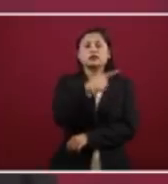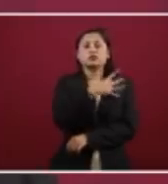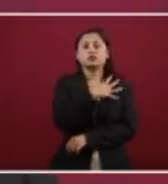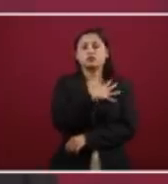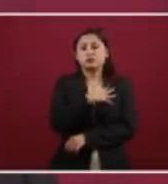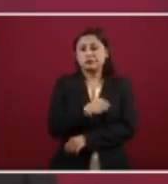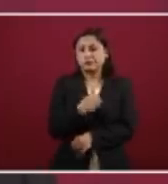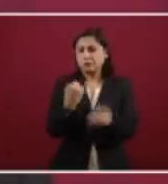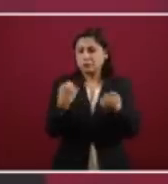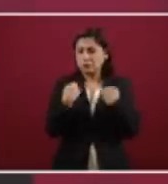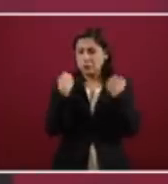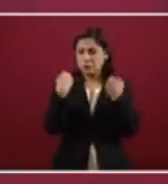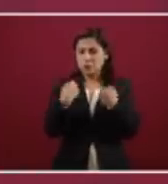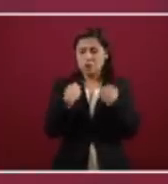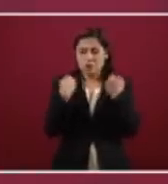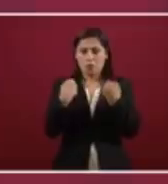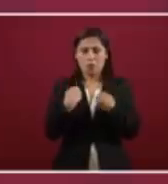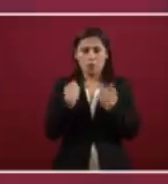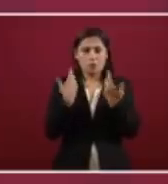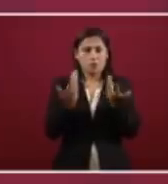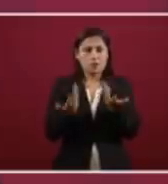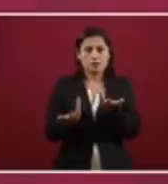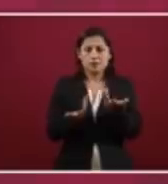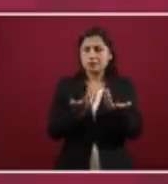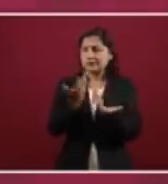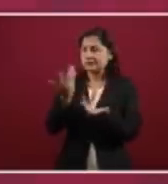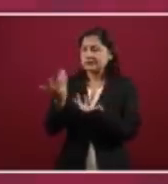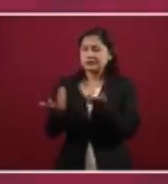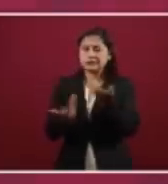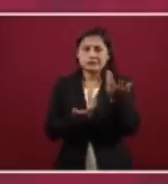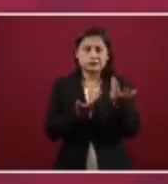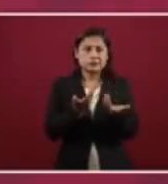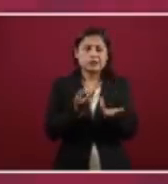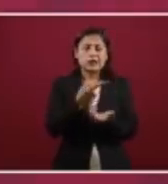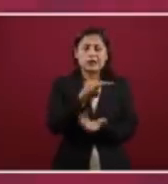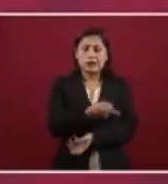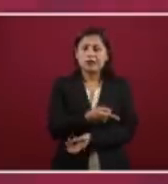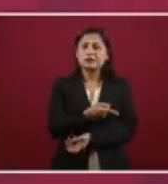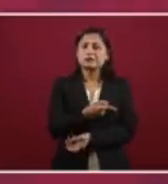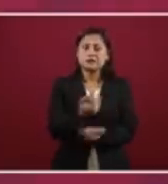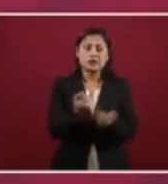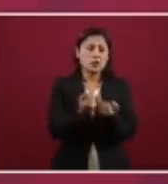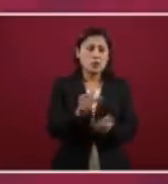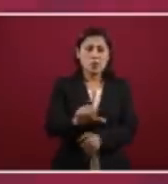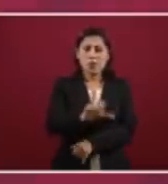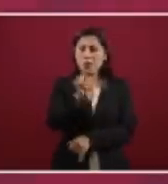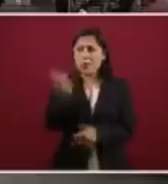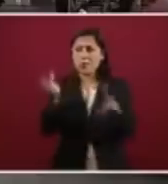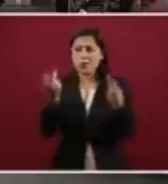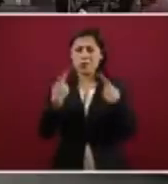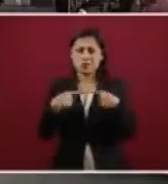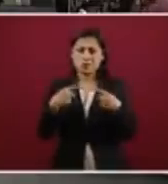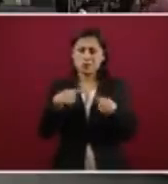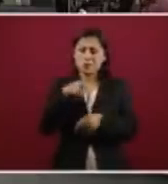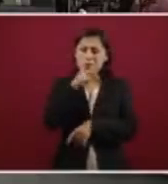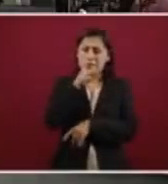están, como muchos otros padres, lamentablemente desesperados,